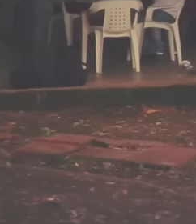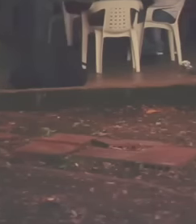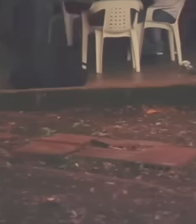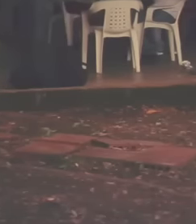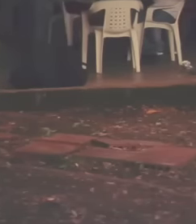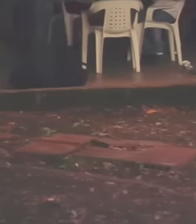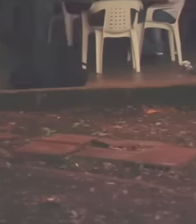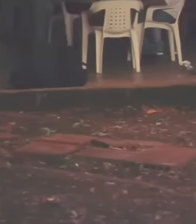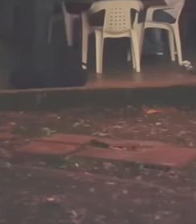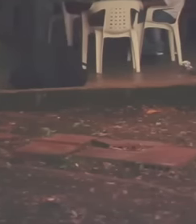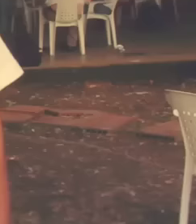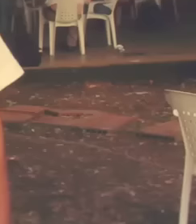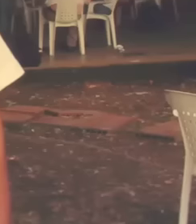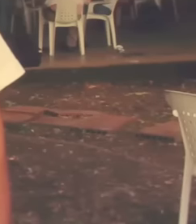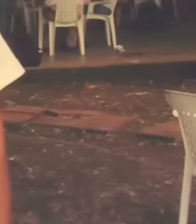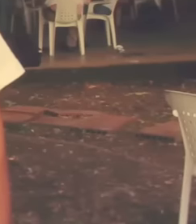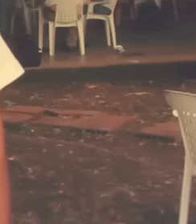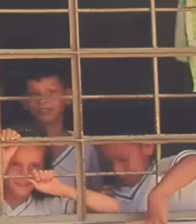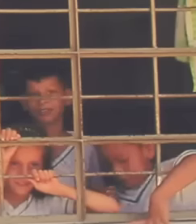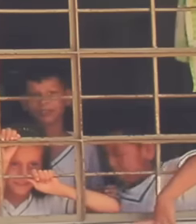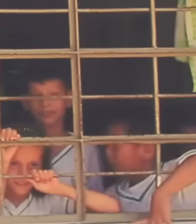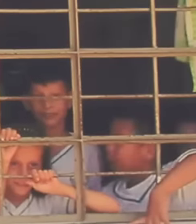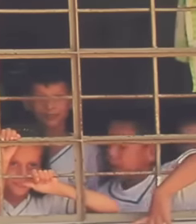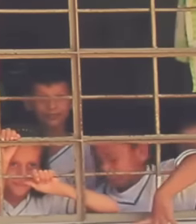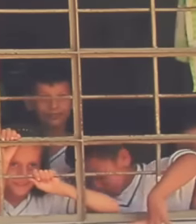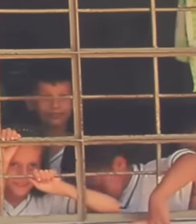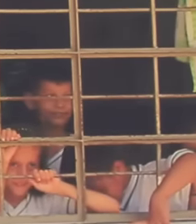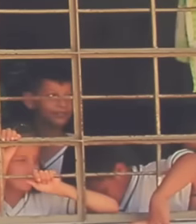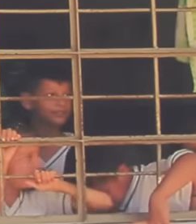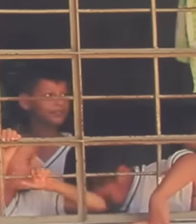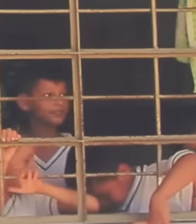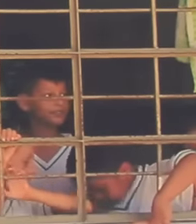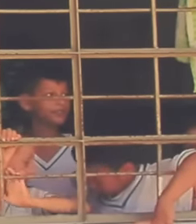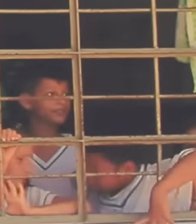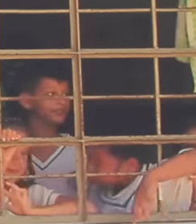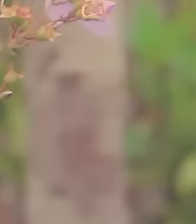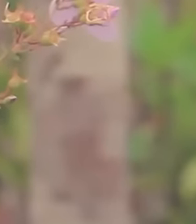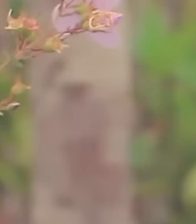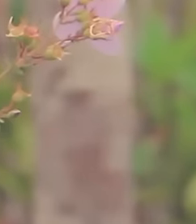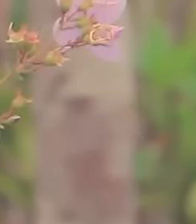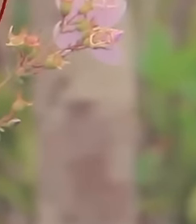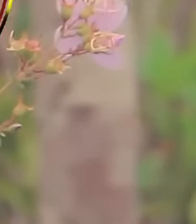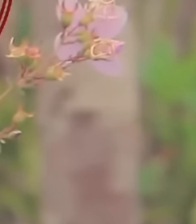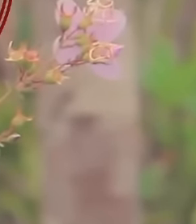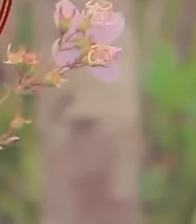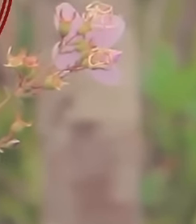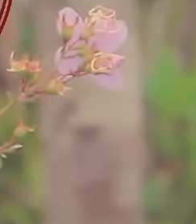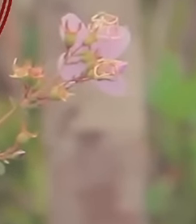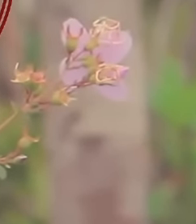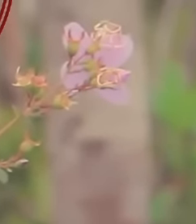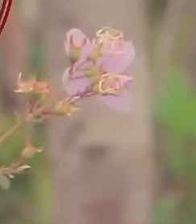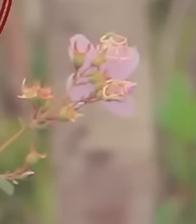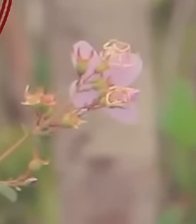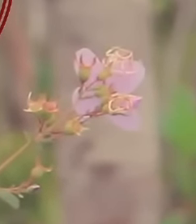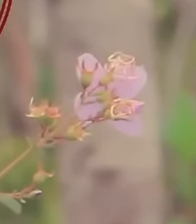nuestro municipio y de nuestra región. La paz es colombiana. Vota sí al plebiscito.